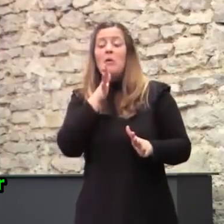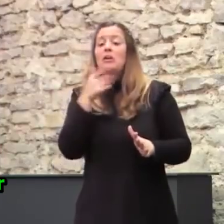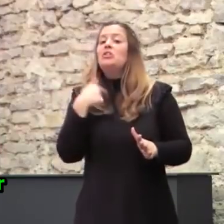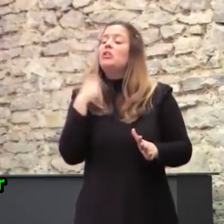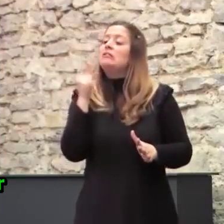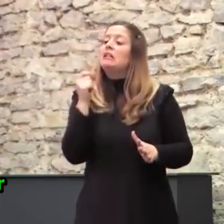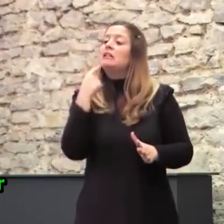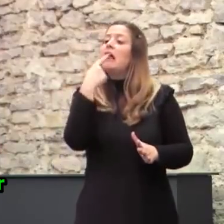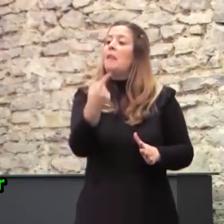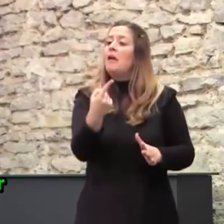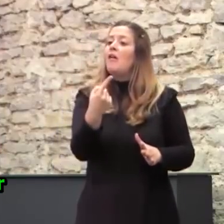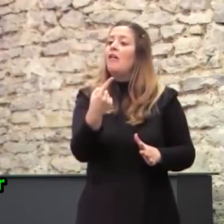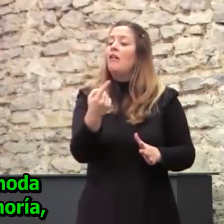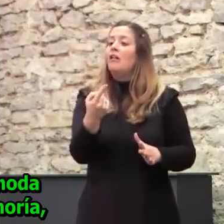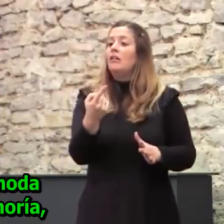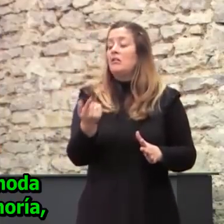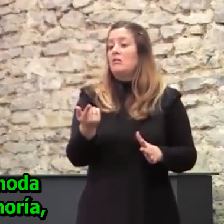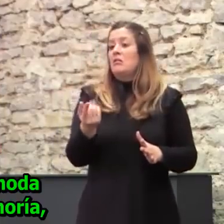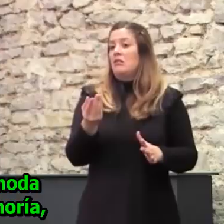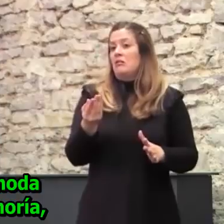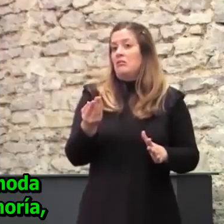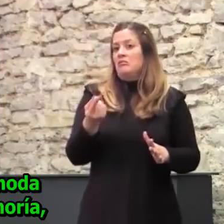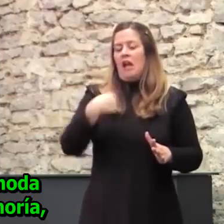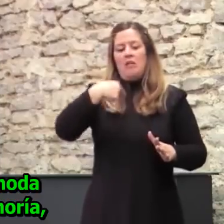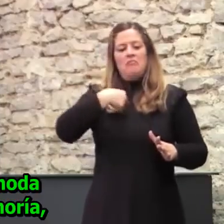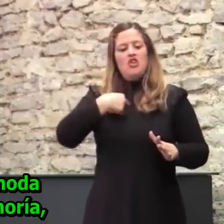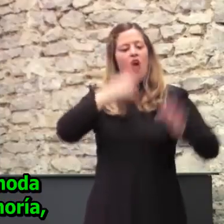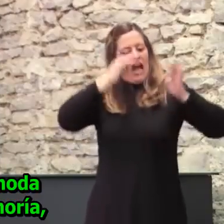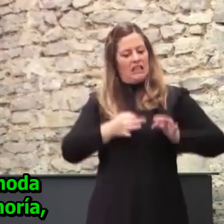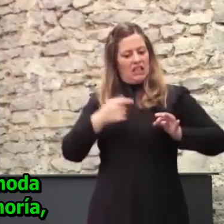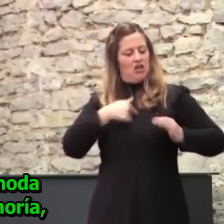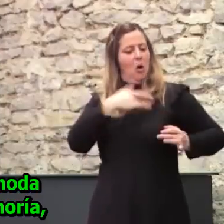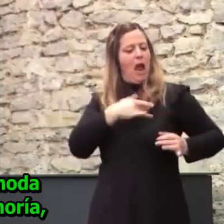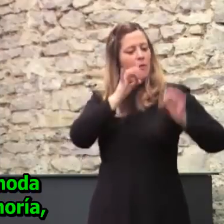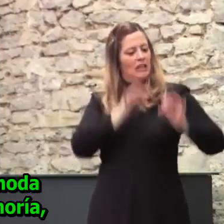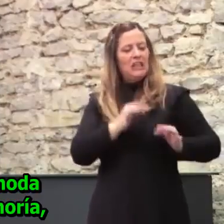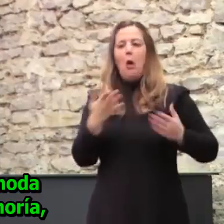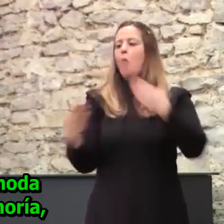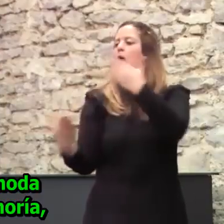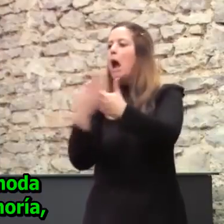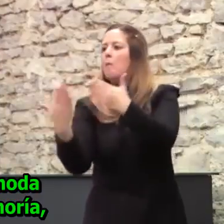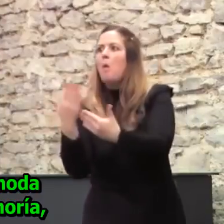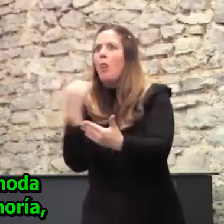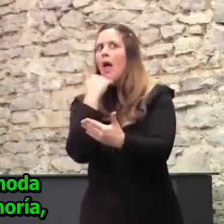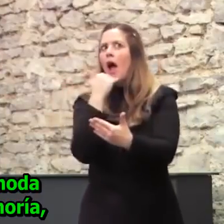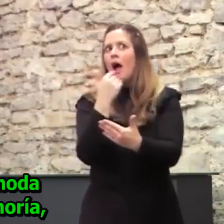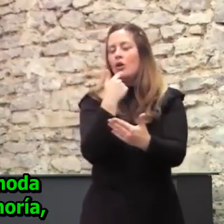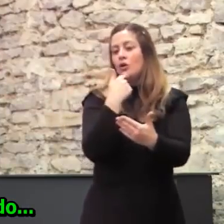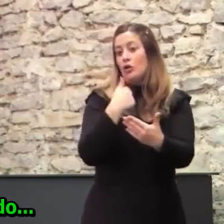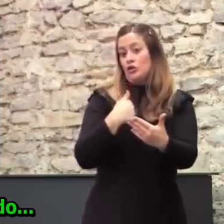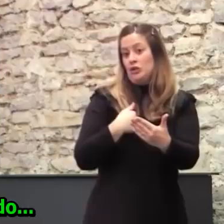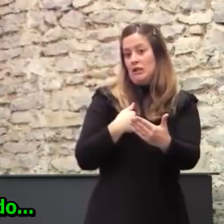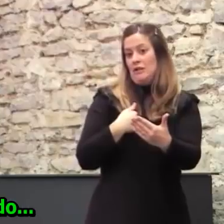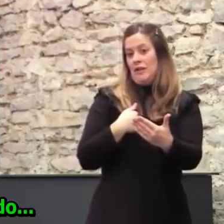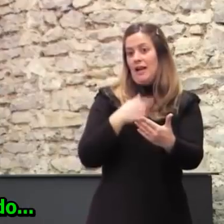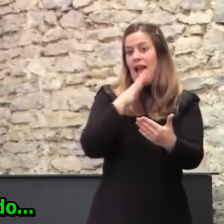digo que es mejor ni etiquetarse, ni encajonarse, ni de repente ponernos a seguir una moda que nos asegura, como ahora la poliamoría,